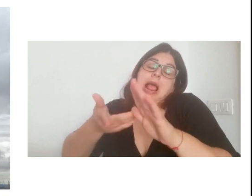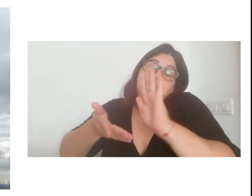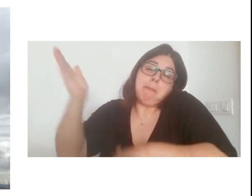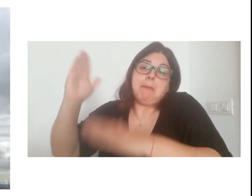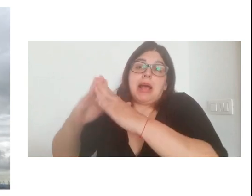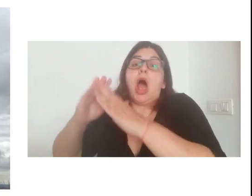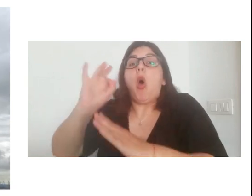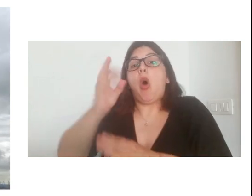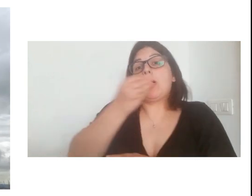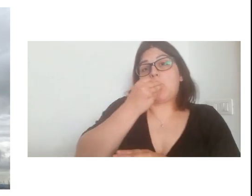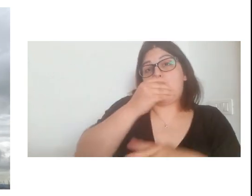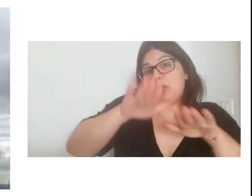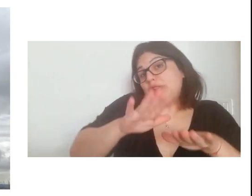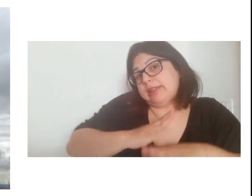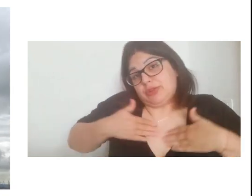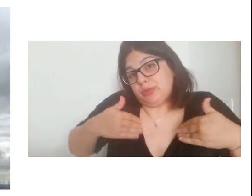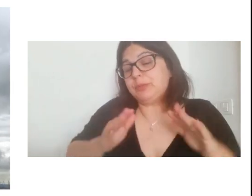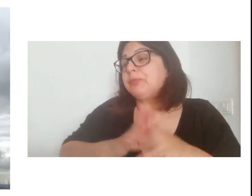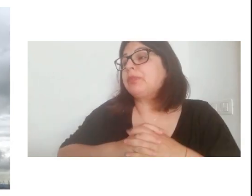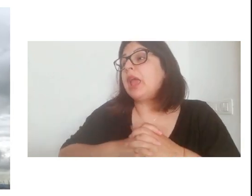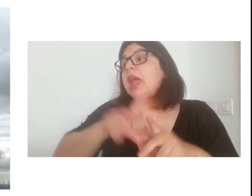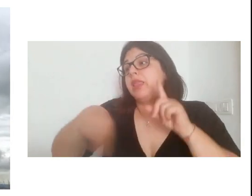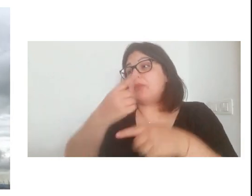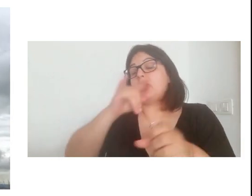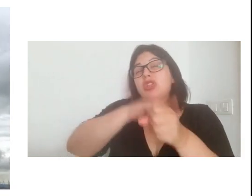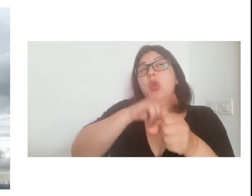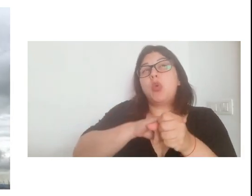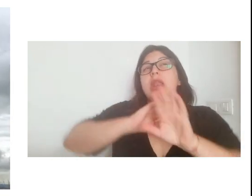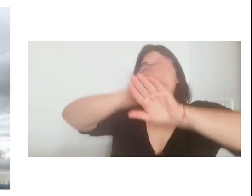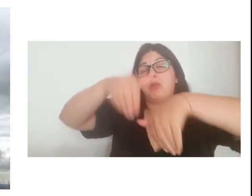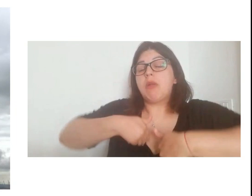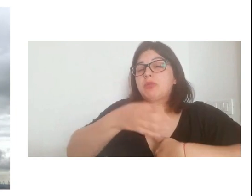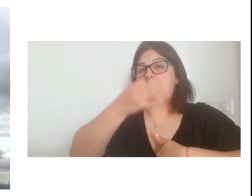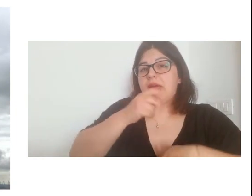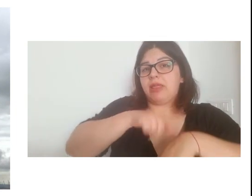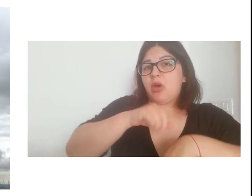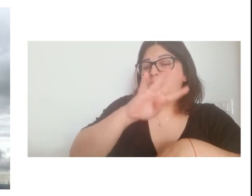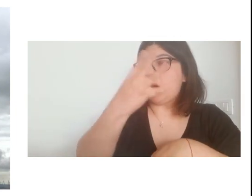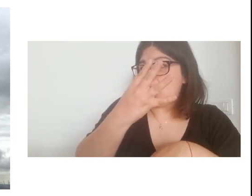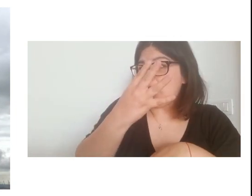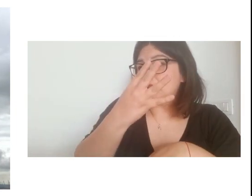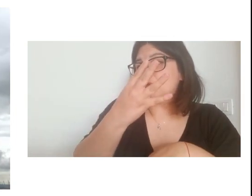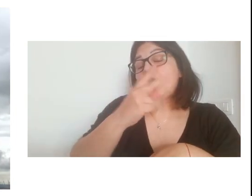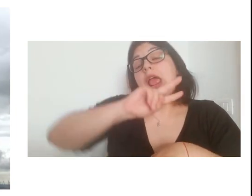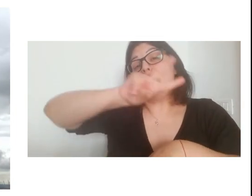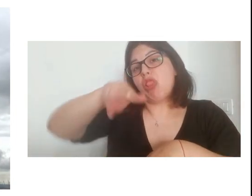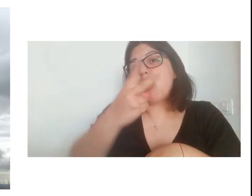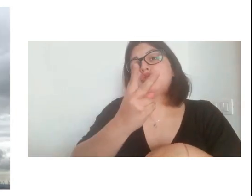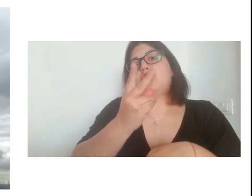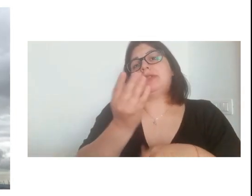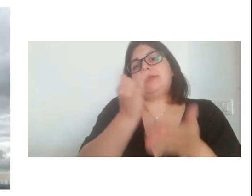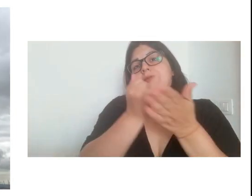comedor. Despois xa os luns tens que volver ás 4 ata tes dúas horas máis